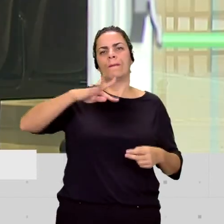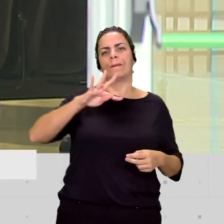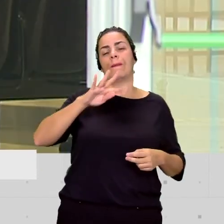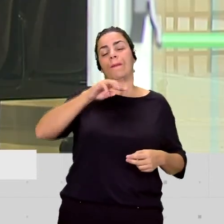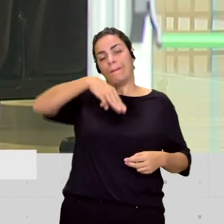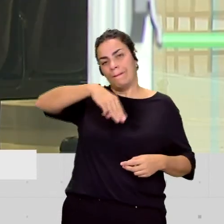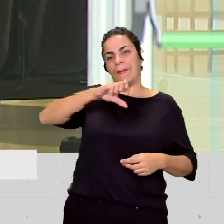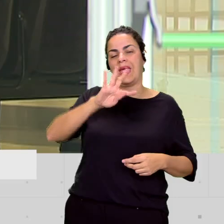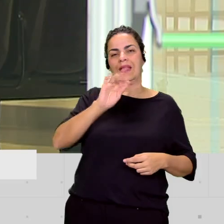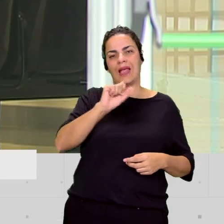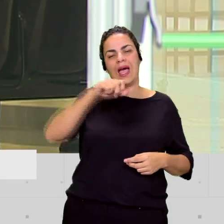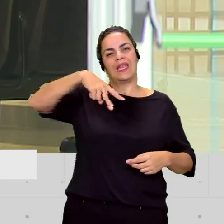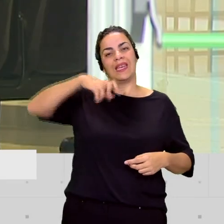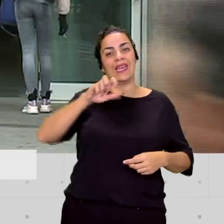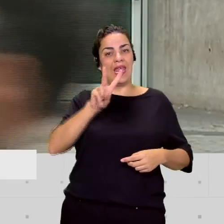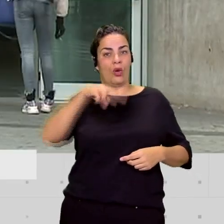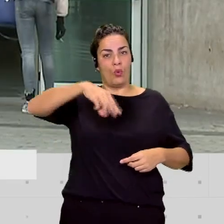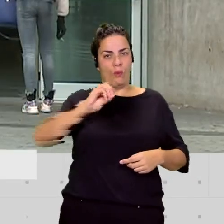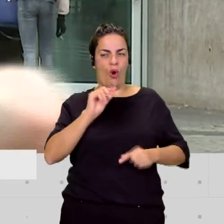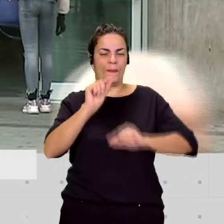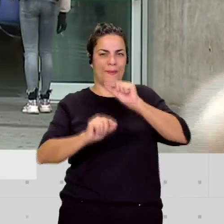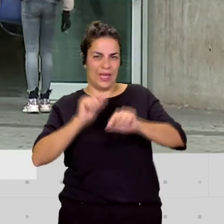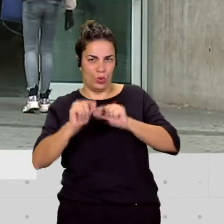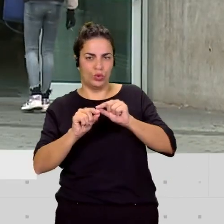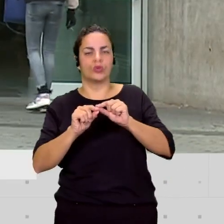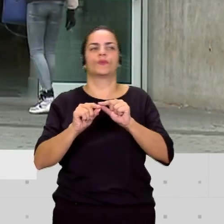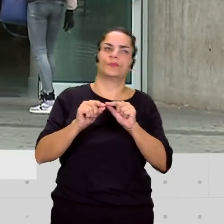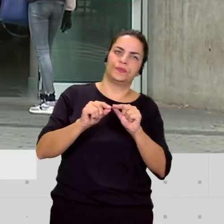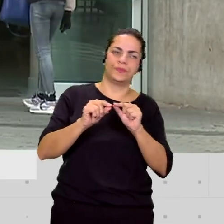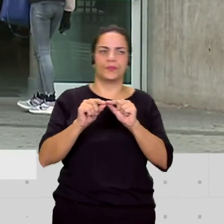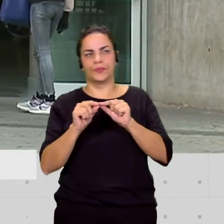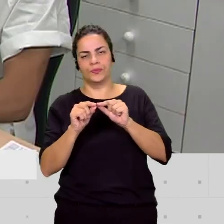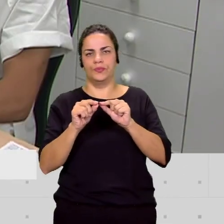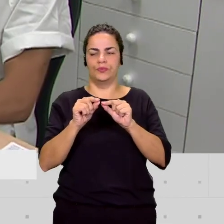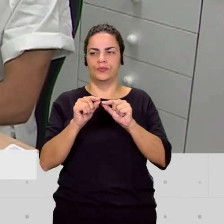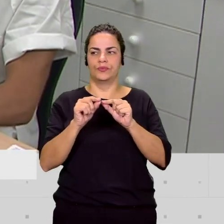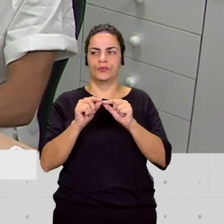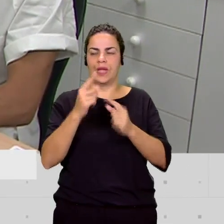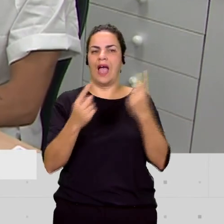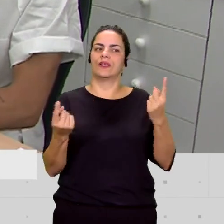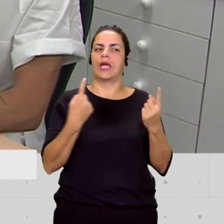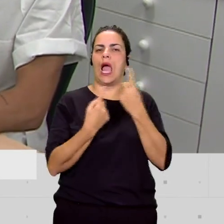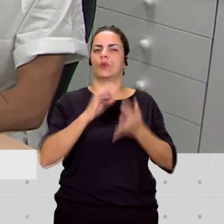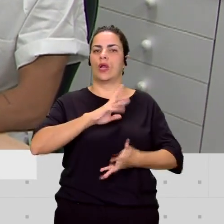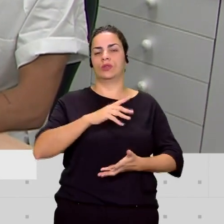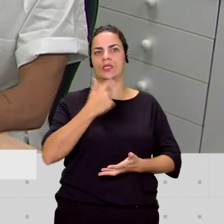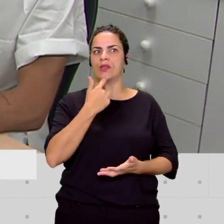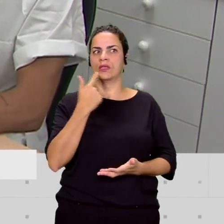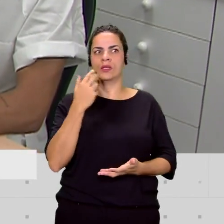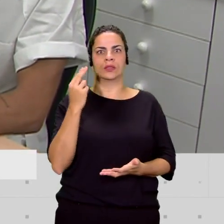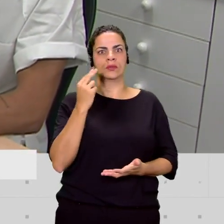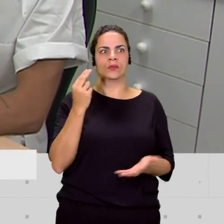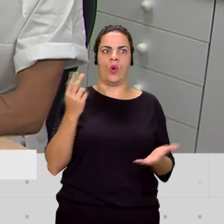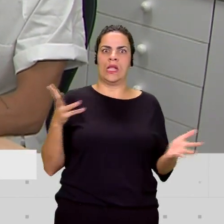metaneumovirus. No es como a veces se alarma en algunas noticias, en algunas